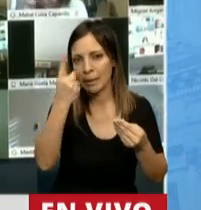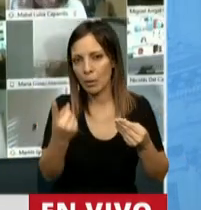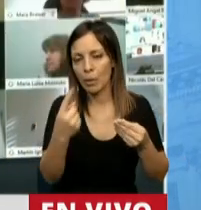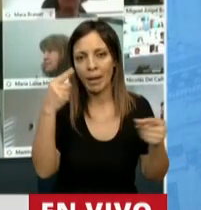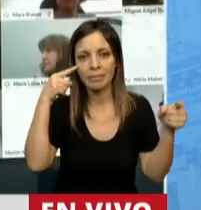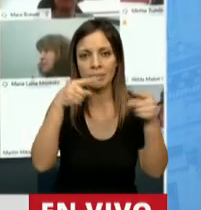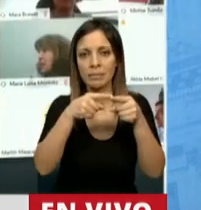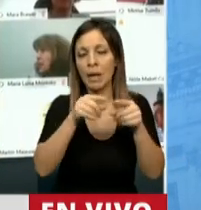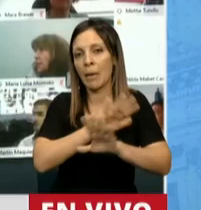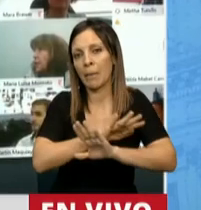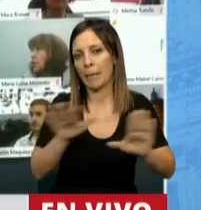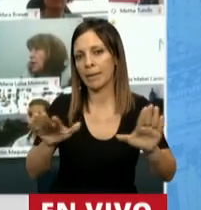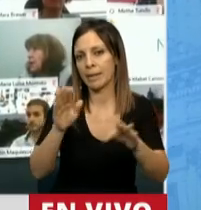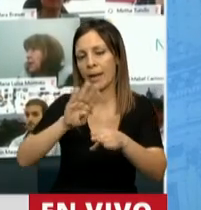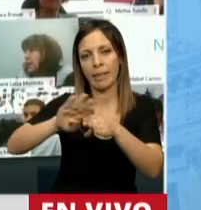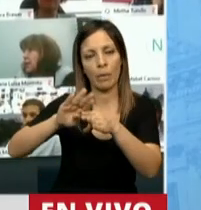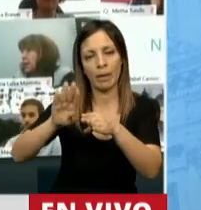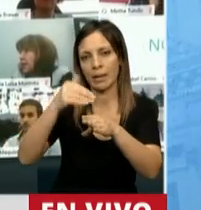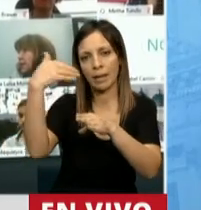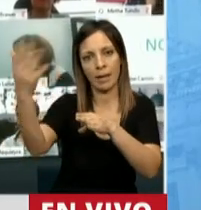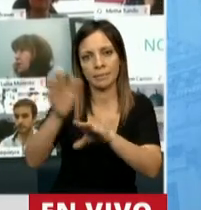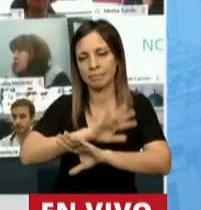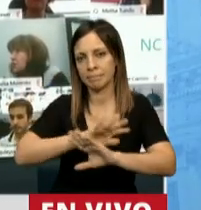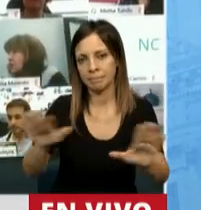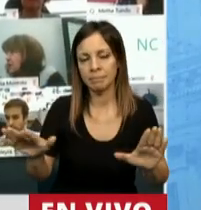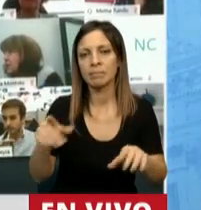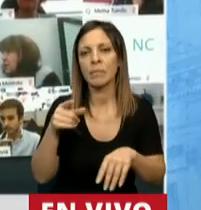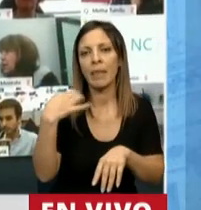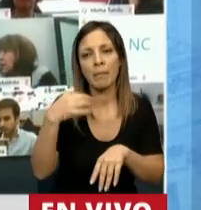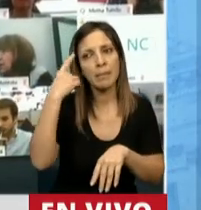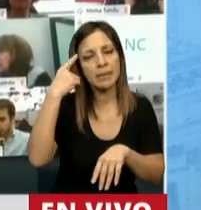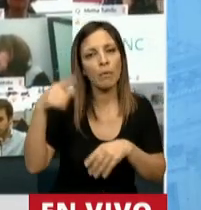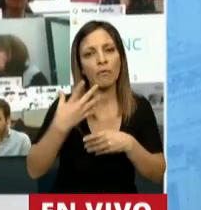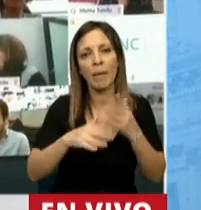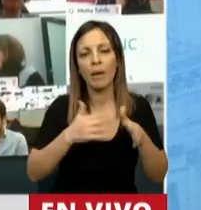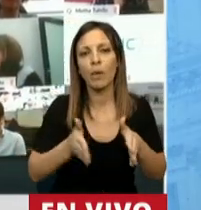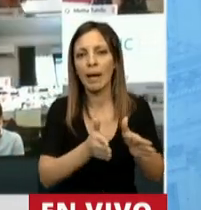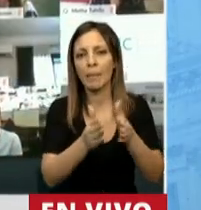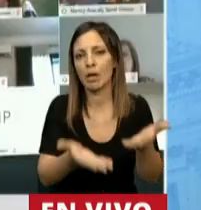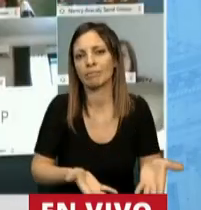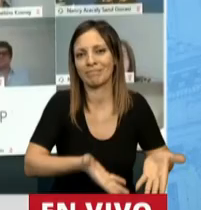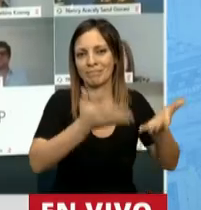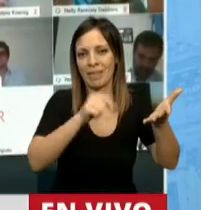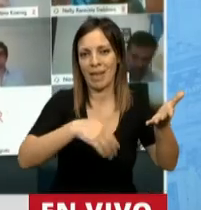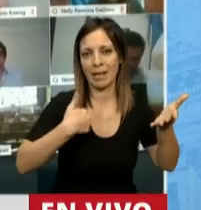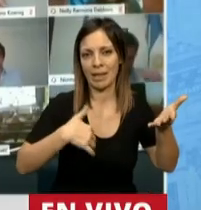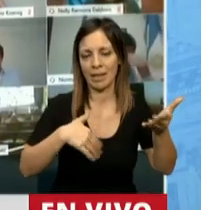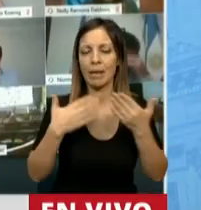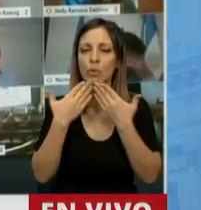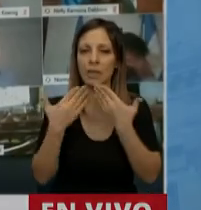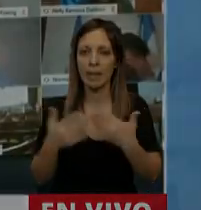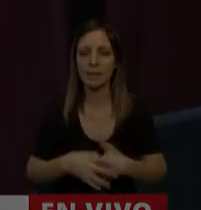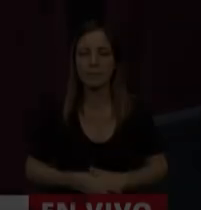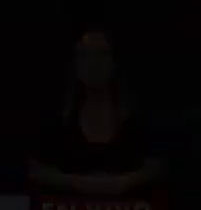nunca más esa deuda externa y que todos unidos podamos proyectar un camino de crecimiento muchas gracias gracias